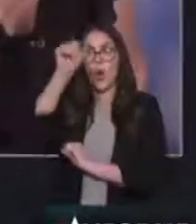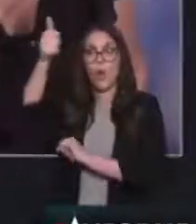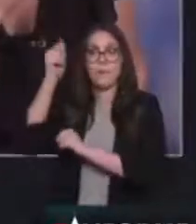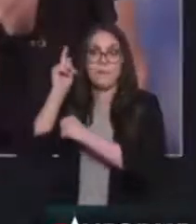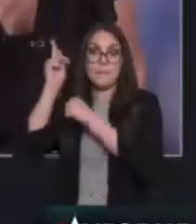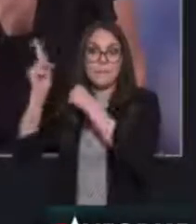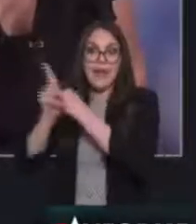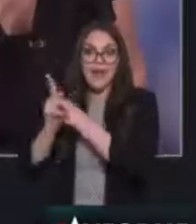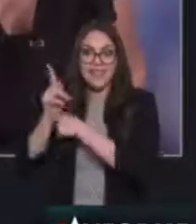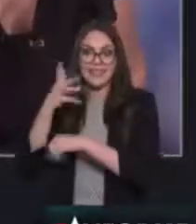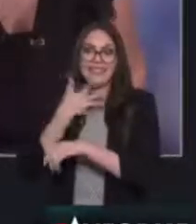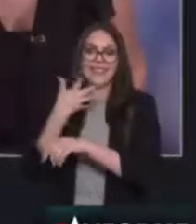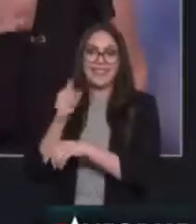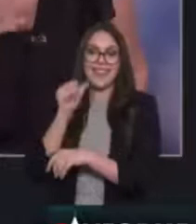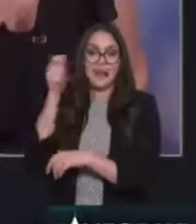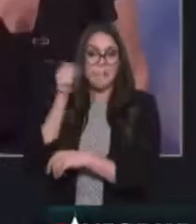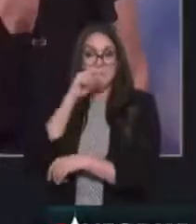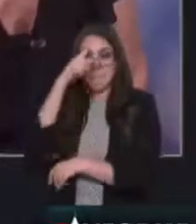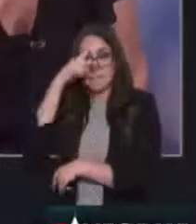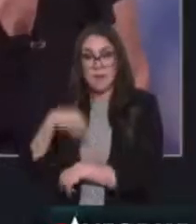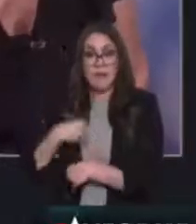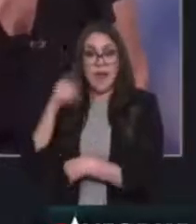de los temas que en esta ocasión